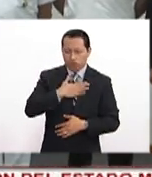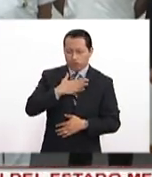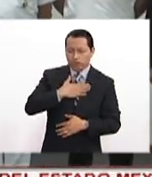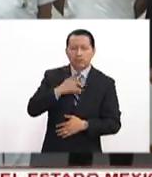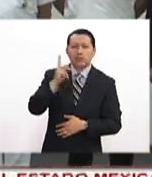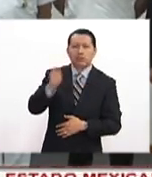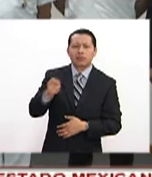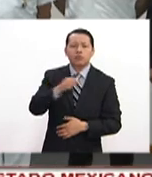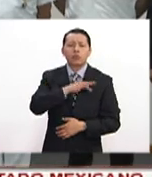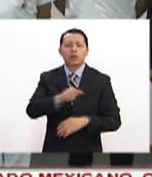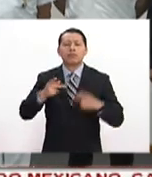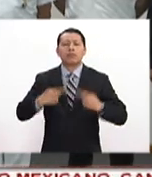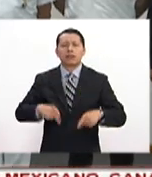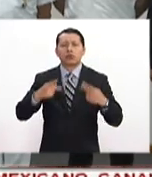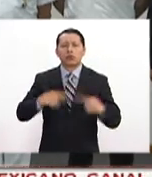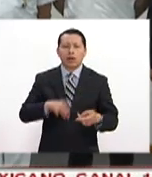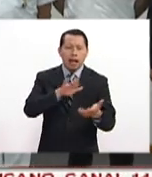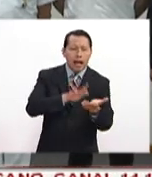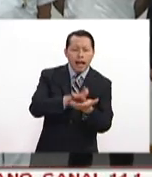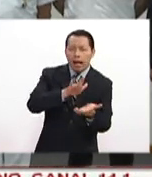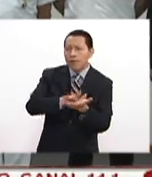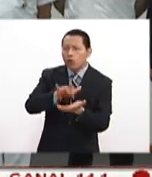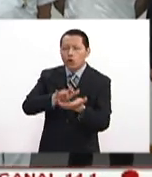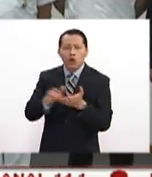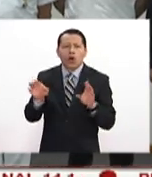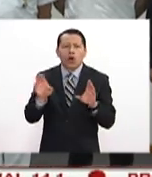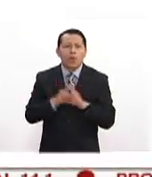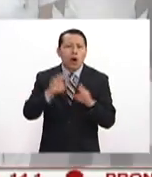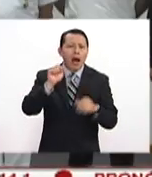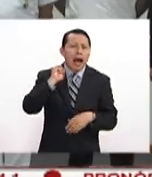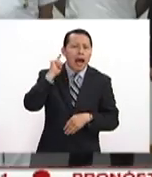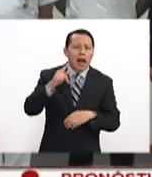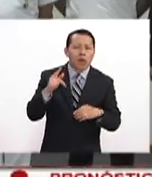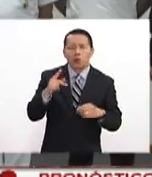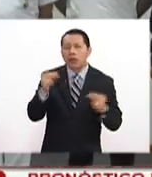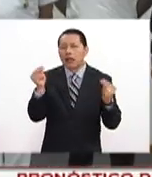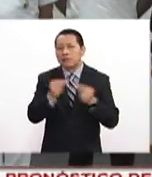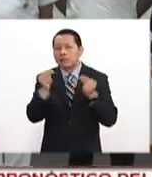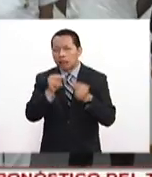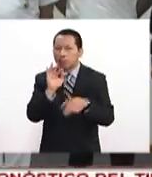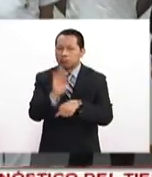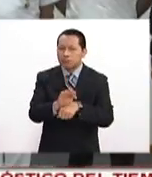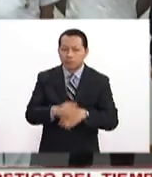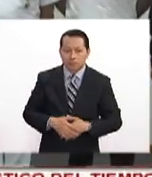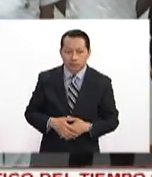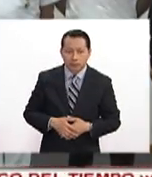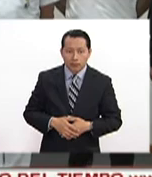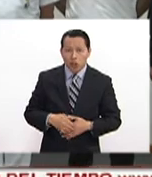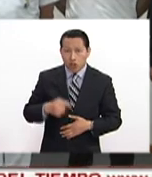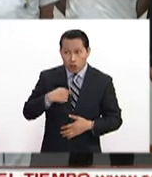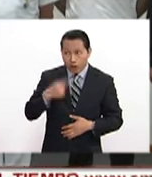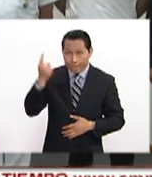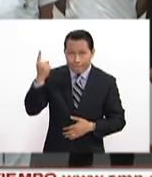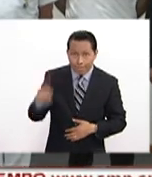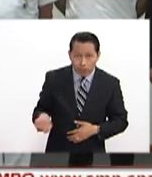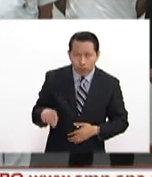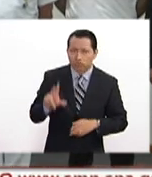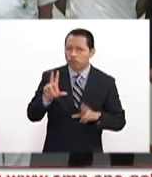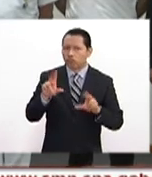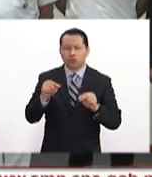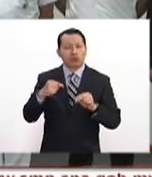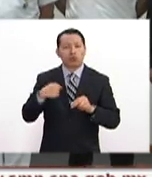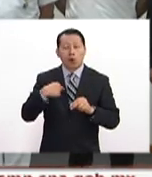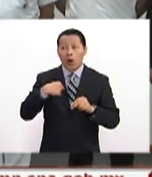en auxilio de los ciudadanos en situación de necesidad. Evidentemente, ni lo ordené yo, ni estuve